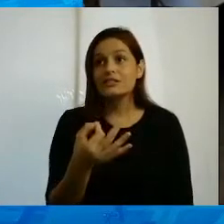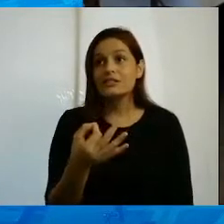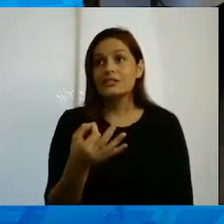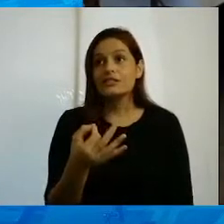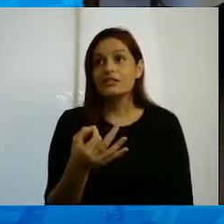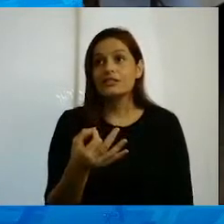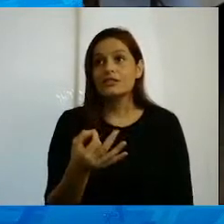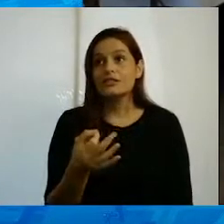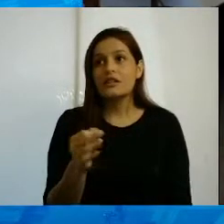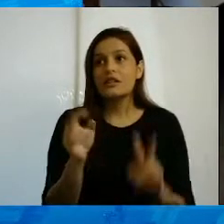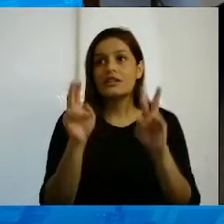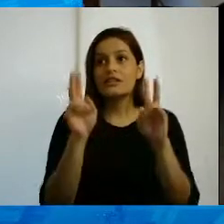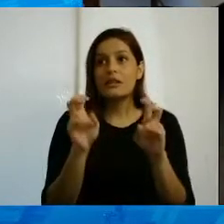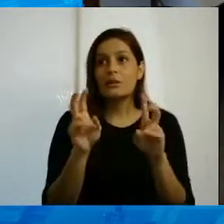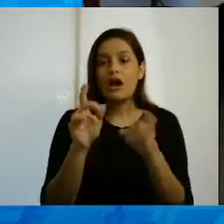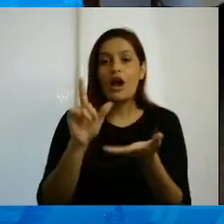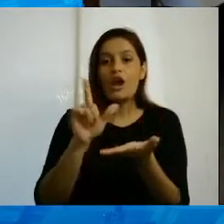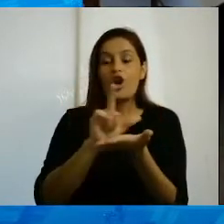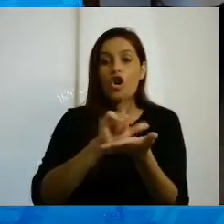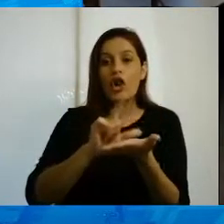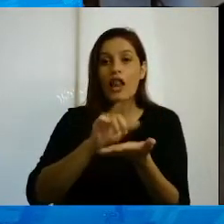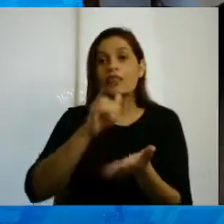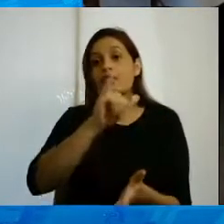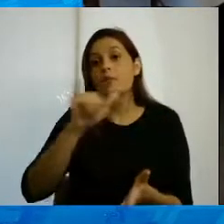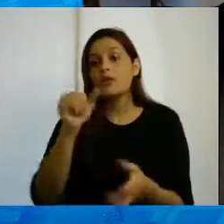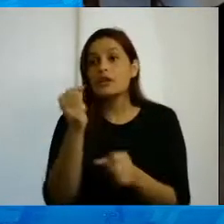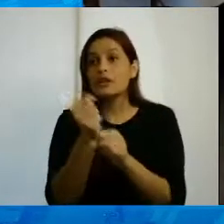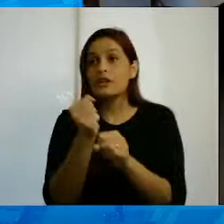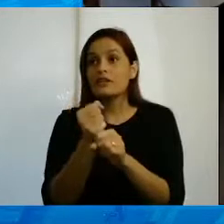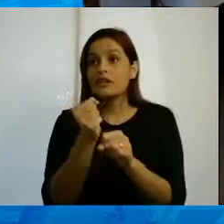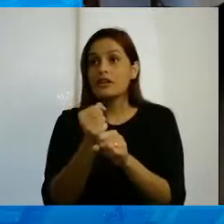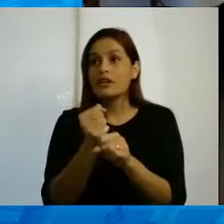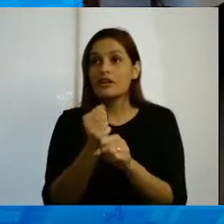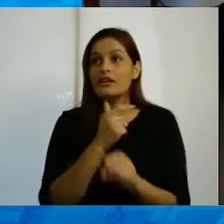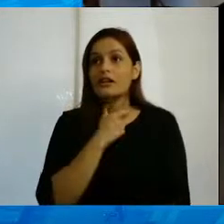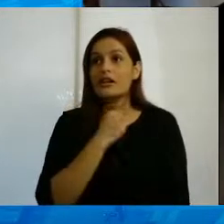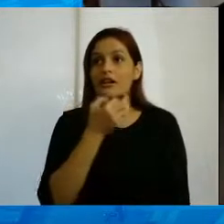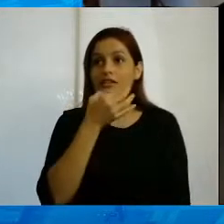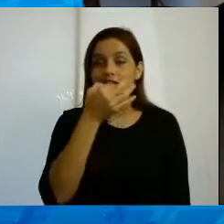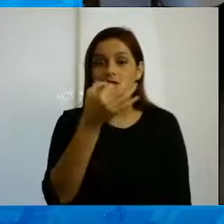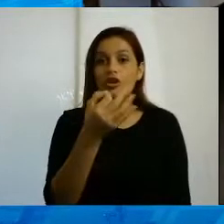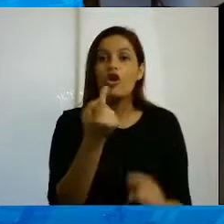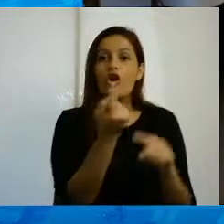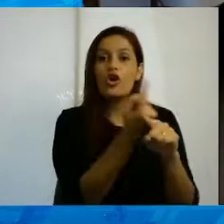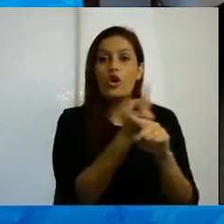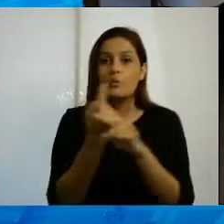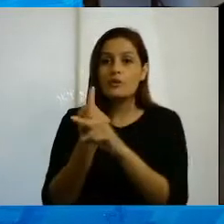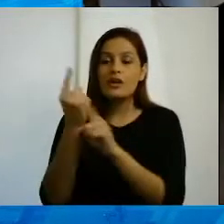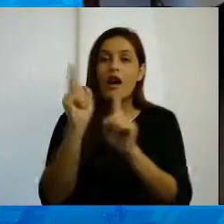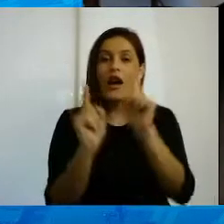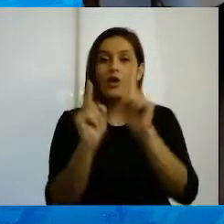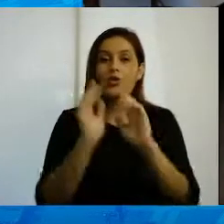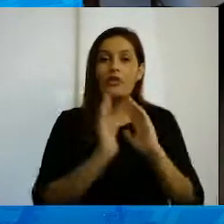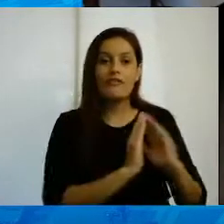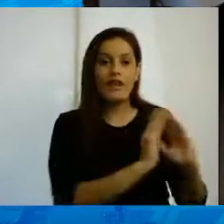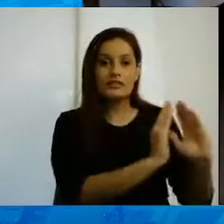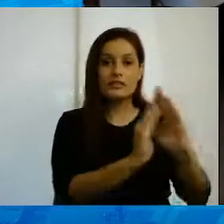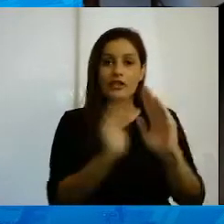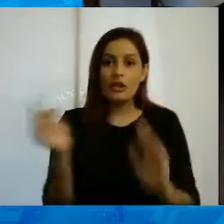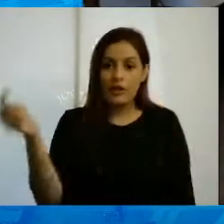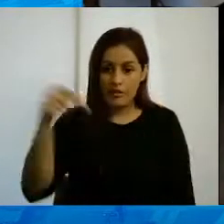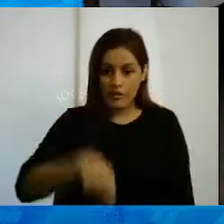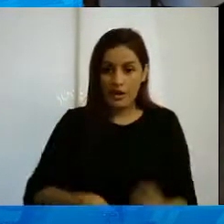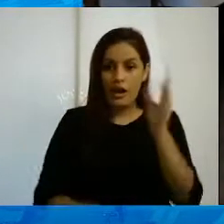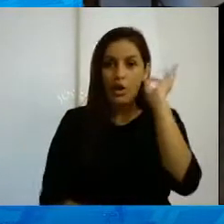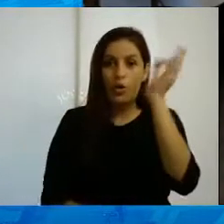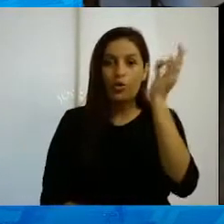pensábamos el tema local y quizás en otra reunión de trabajo podemos hacerlo, que he conversado con algunos vecinos que vienen hoy día acá a esta reunión, a este